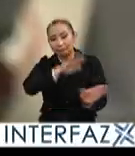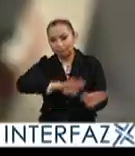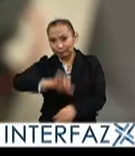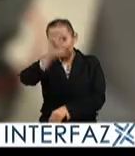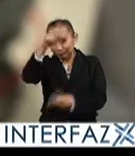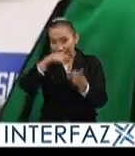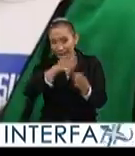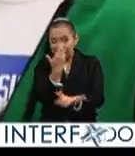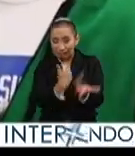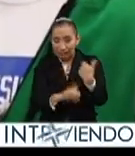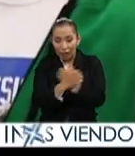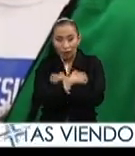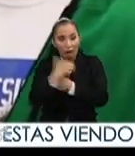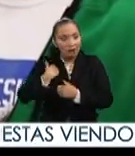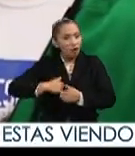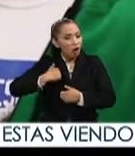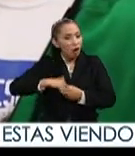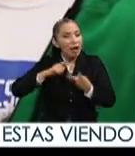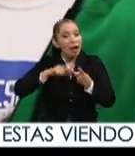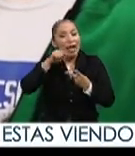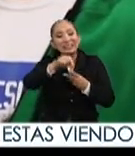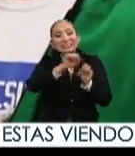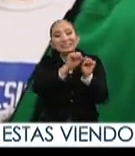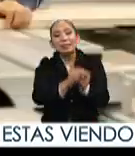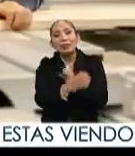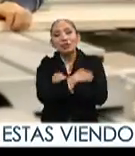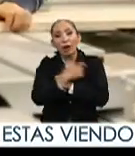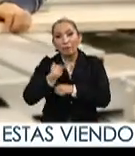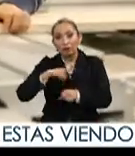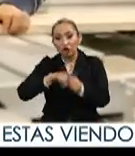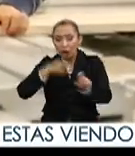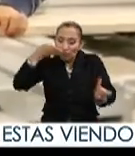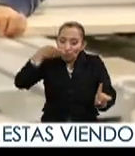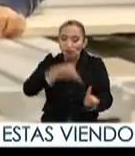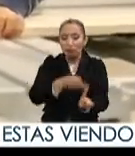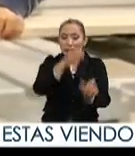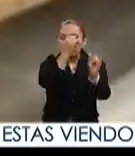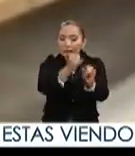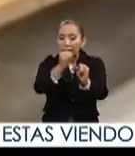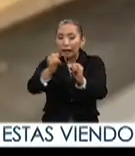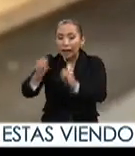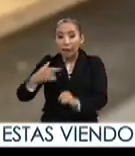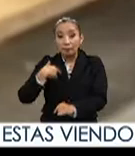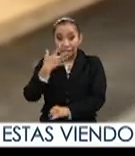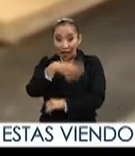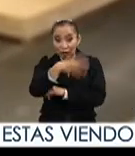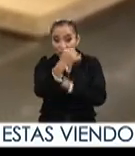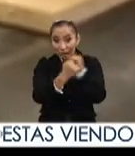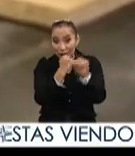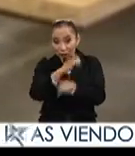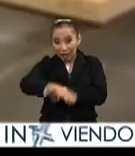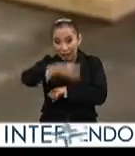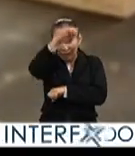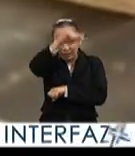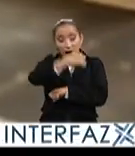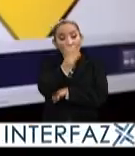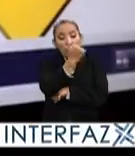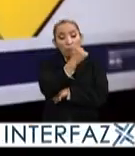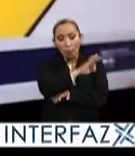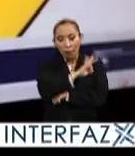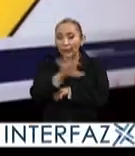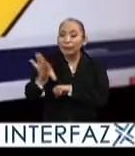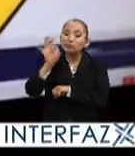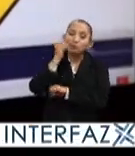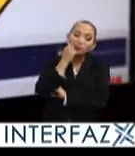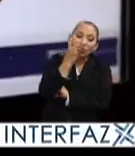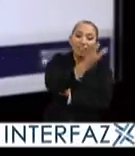aspecto que hace exitosa la educación canadiense es el sistema educativo personalizado. Es decir, al cumplir los 14 años de edad, los alumnos pueden